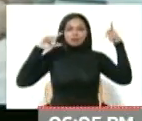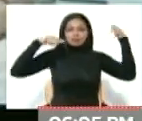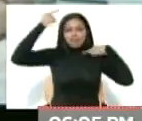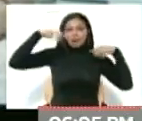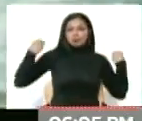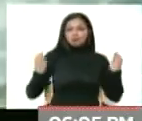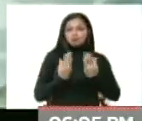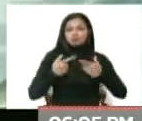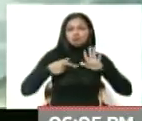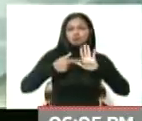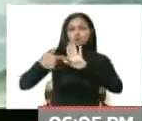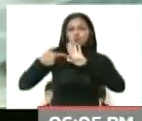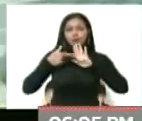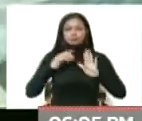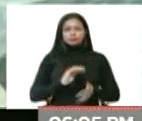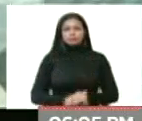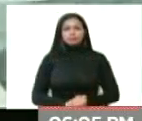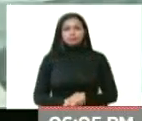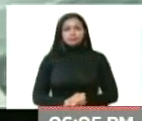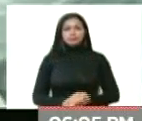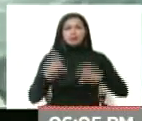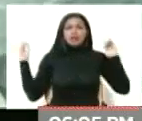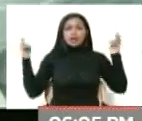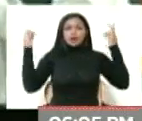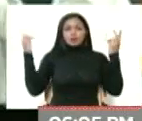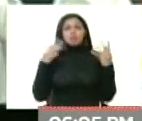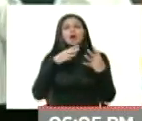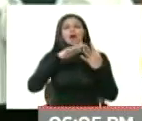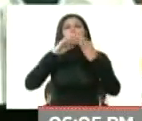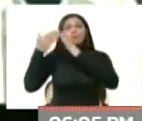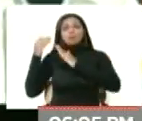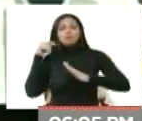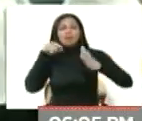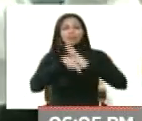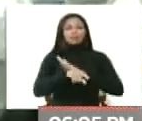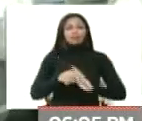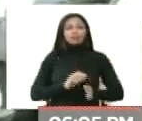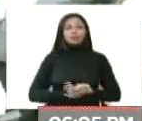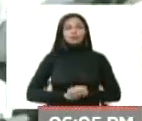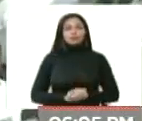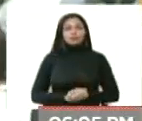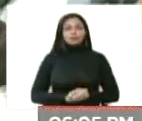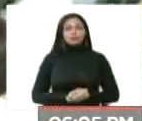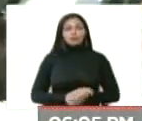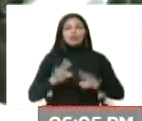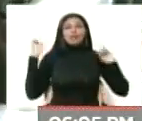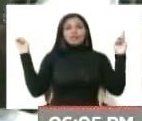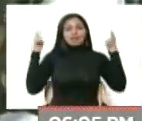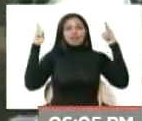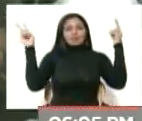y su ejemplo, que viva Barrio Adentro. ¡Que viva!